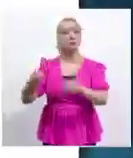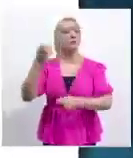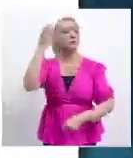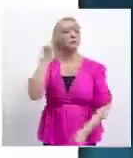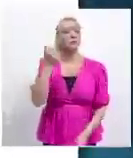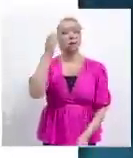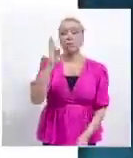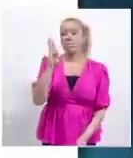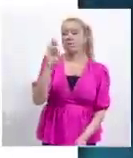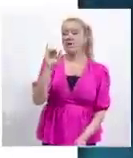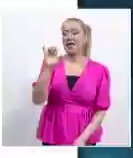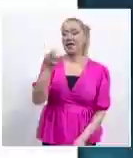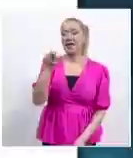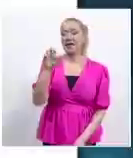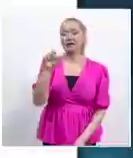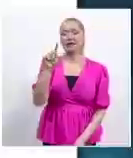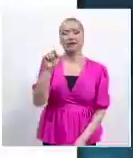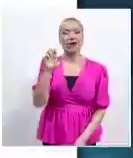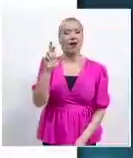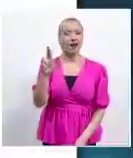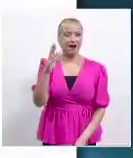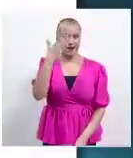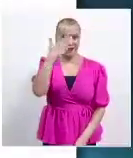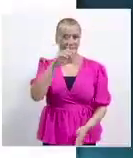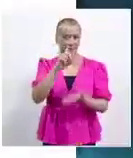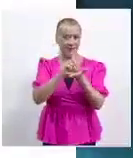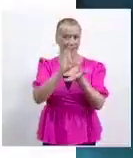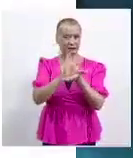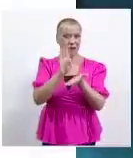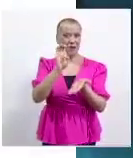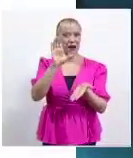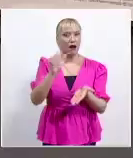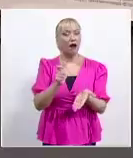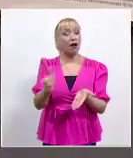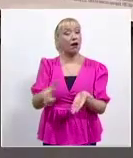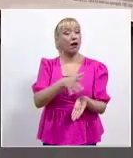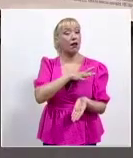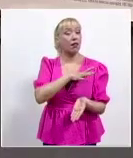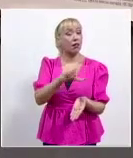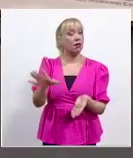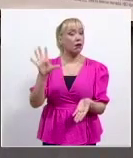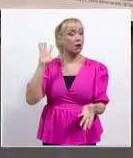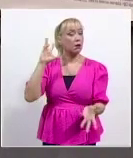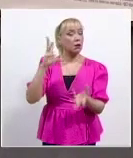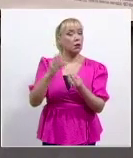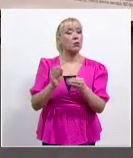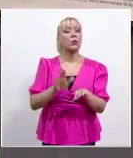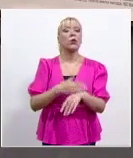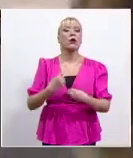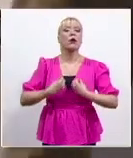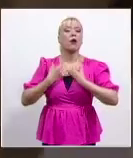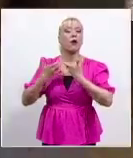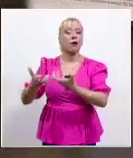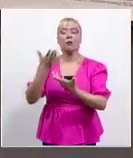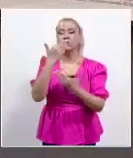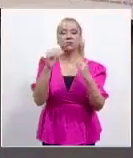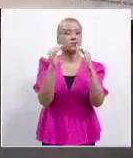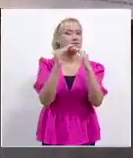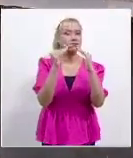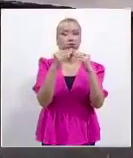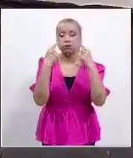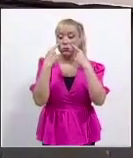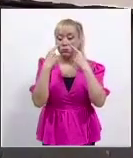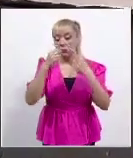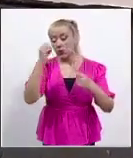económico del programa Pensión para el Bienestar de las Personas con Discapacidad Permanente. Dicho beneficio le fue negado por presentar un comprobante